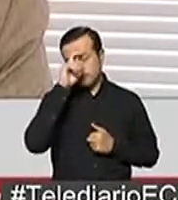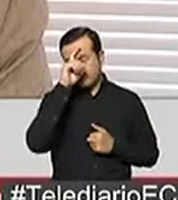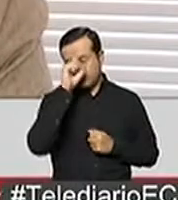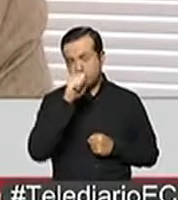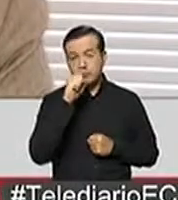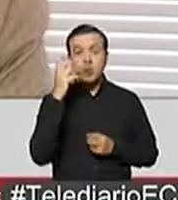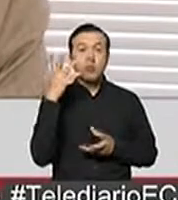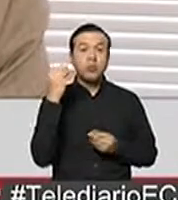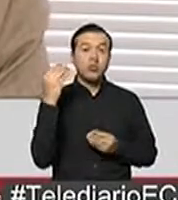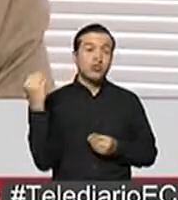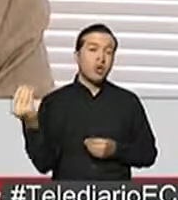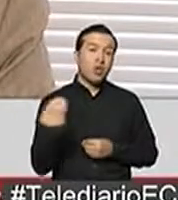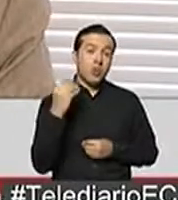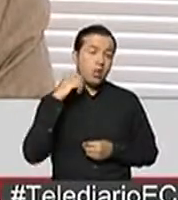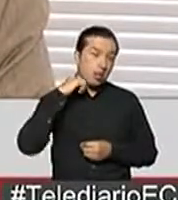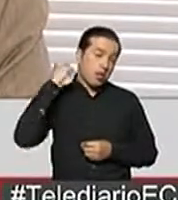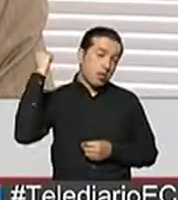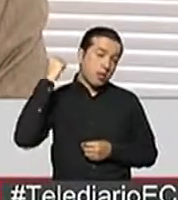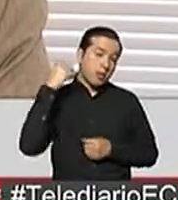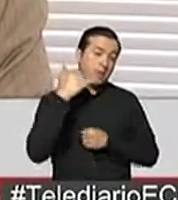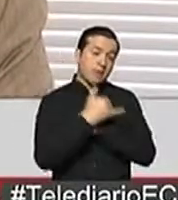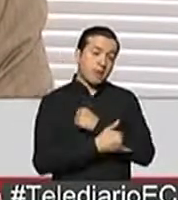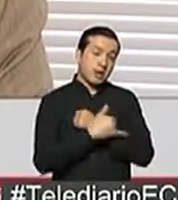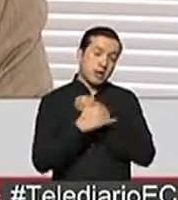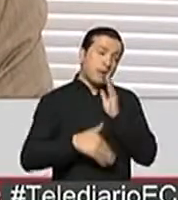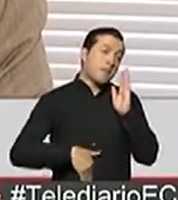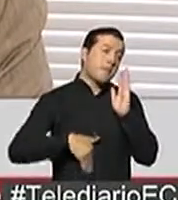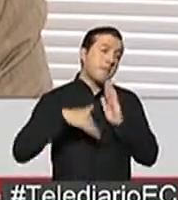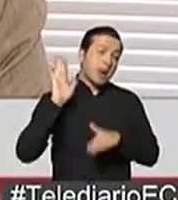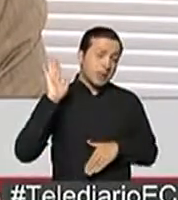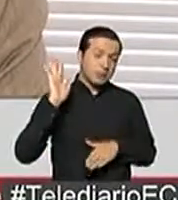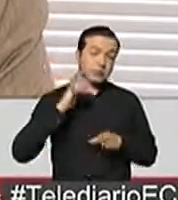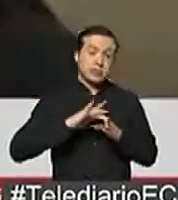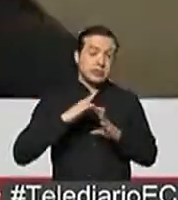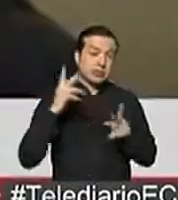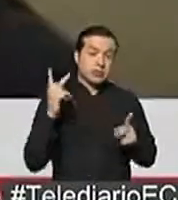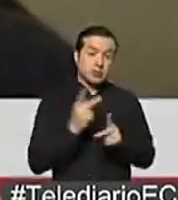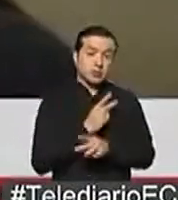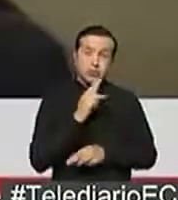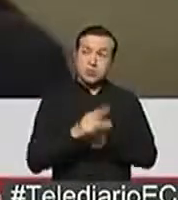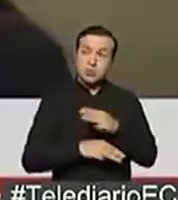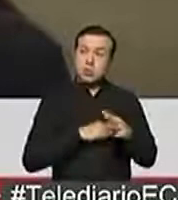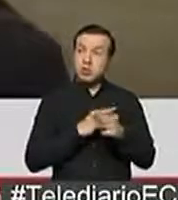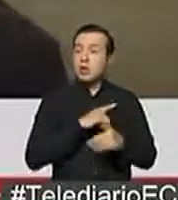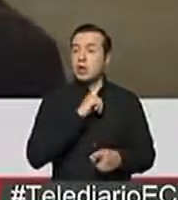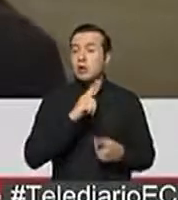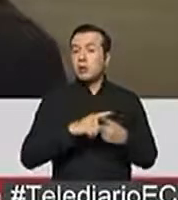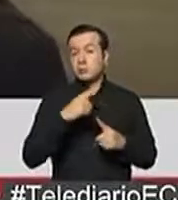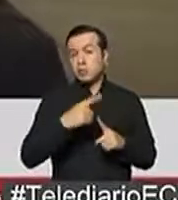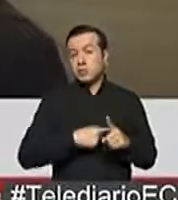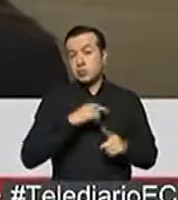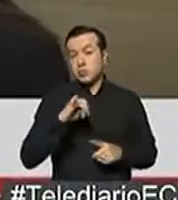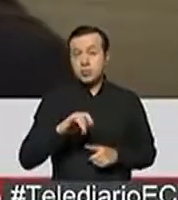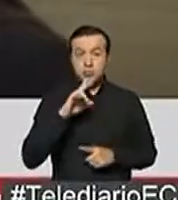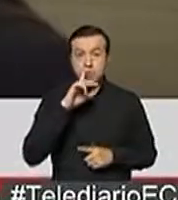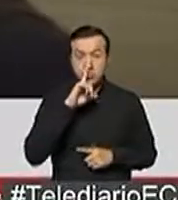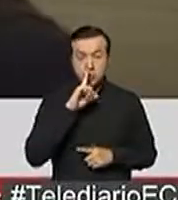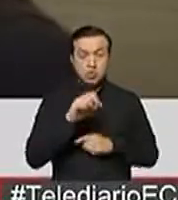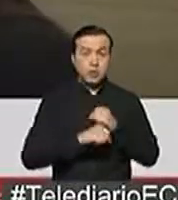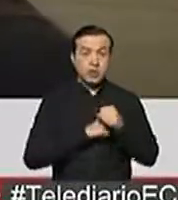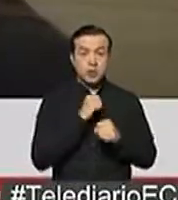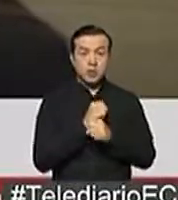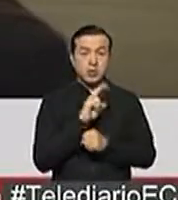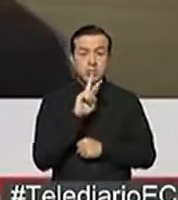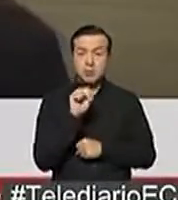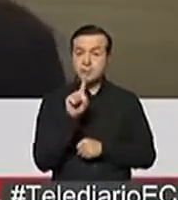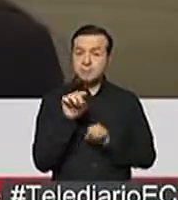es alta. Somos los de los países con mayor riesgo en el mundo. Hasta el mes de julio del 2019